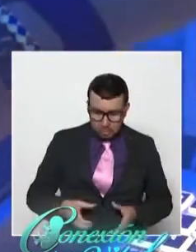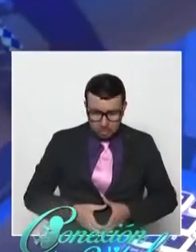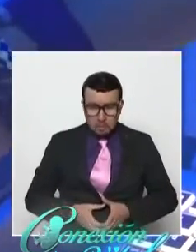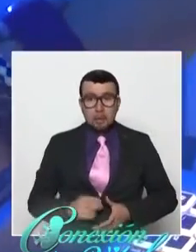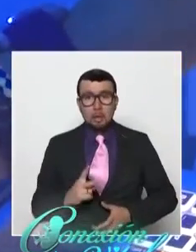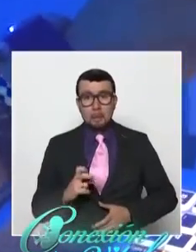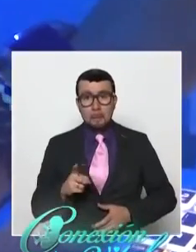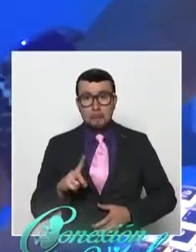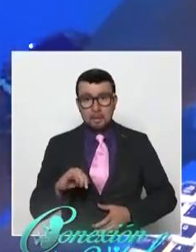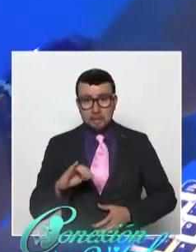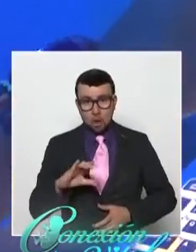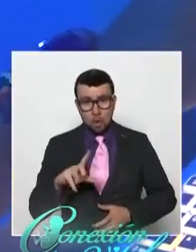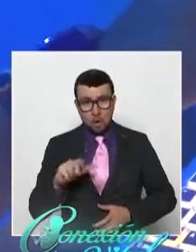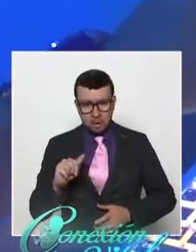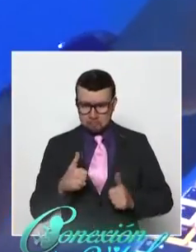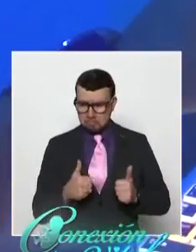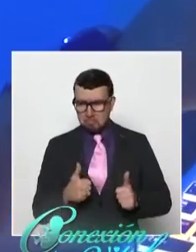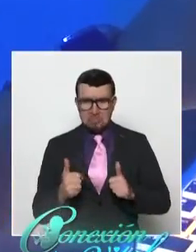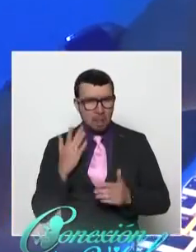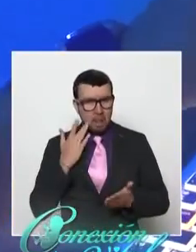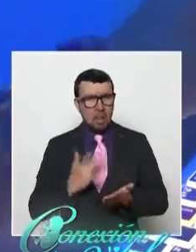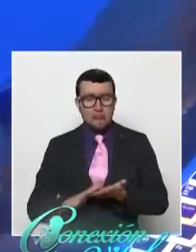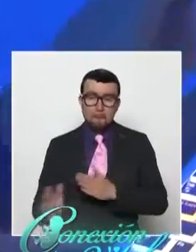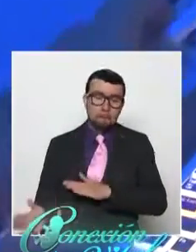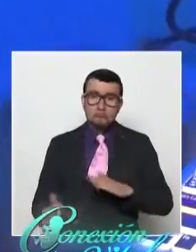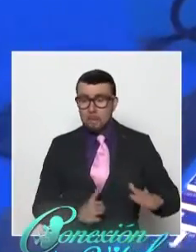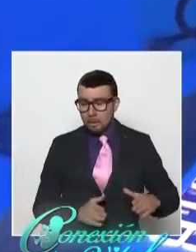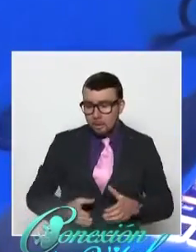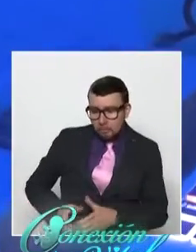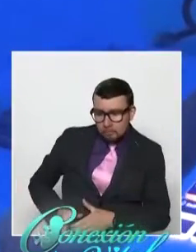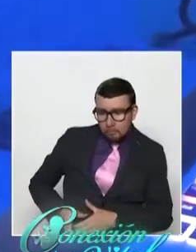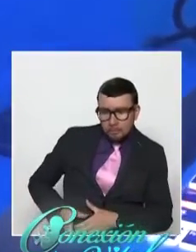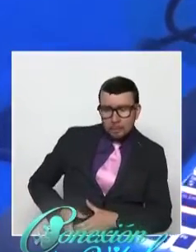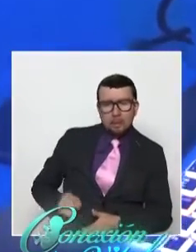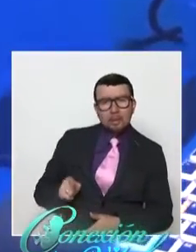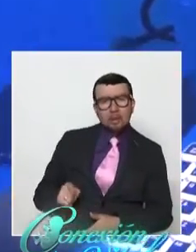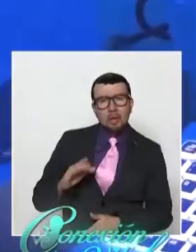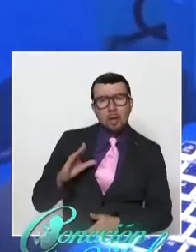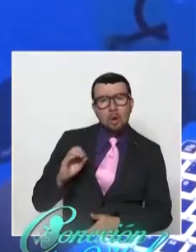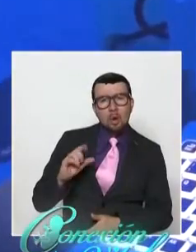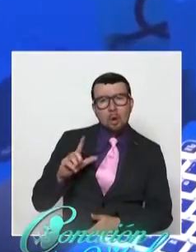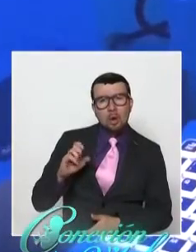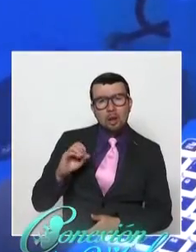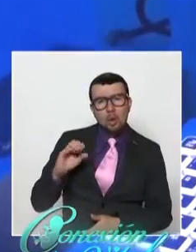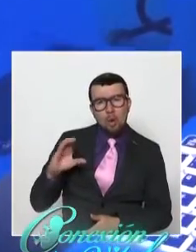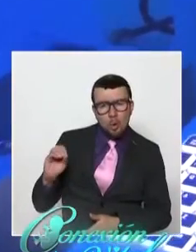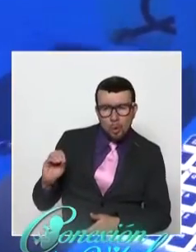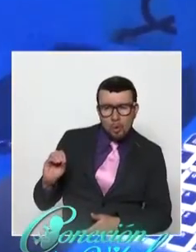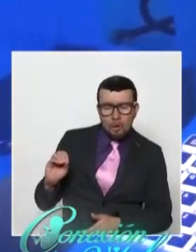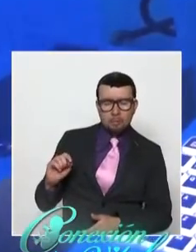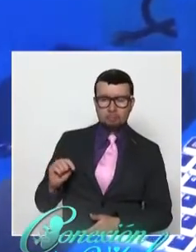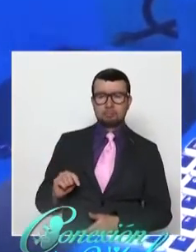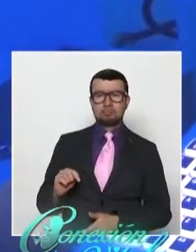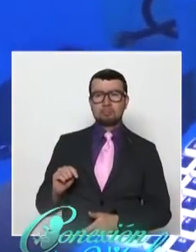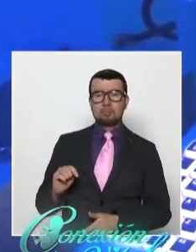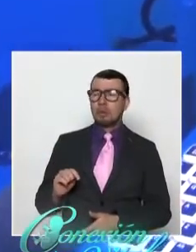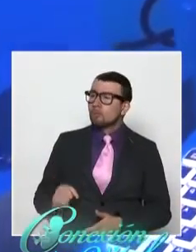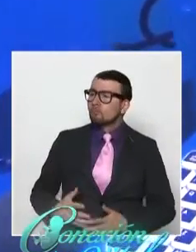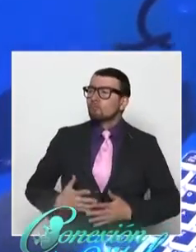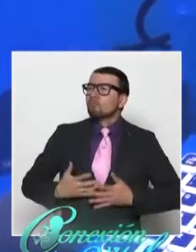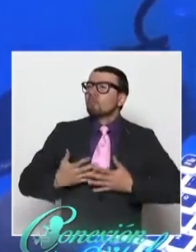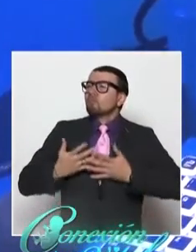nos vamos hacia las vías biliares, ¿sí? Y vemos aquí el colédoco. Pero vemos que el colédoco, tomando el aire otra